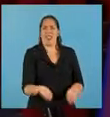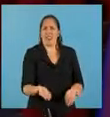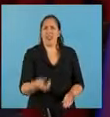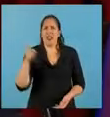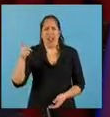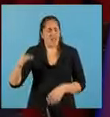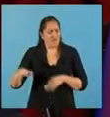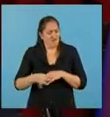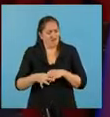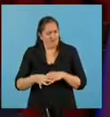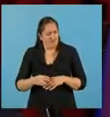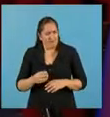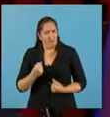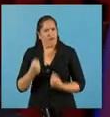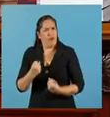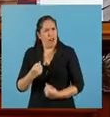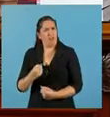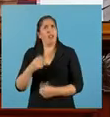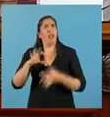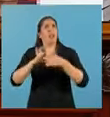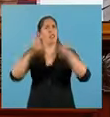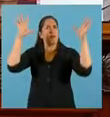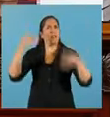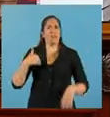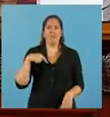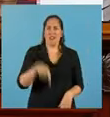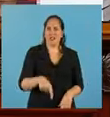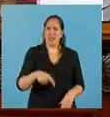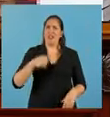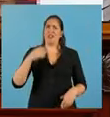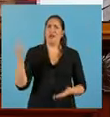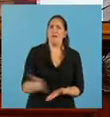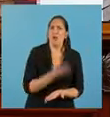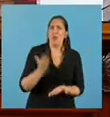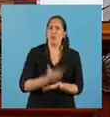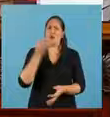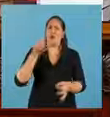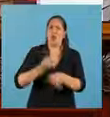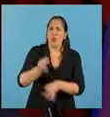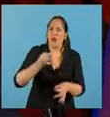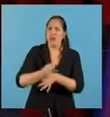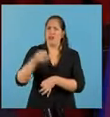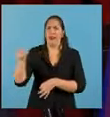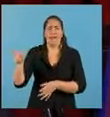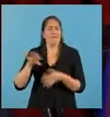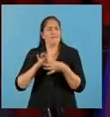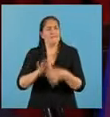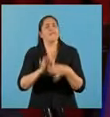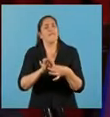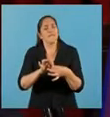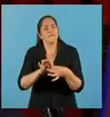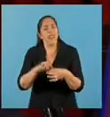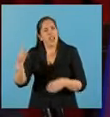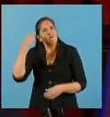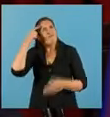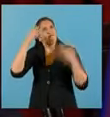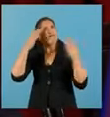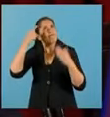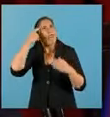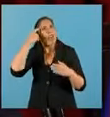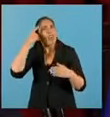Comprometido como pocos con nuestra independencia, con la producción y con la educación. Alguien que tuvo ideas de avanzada para